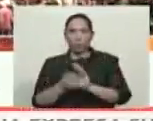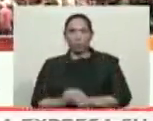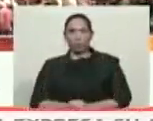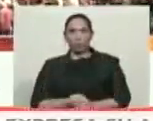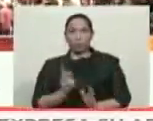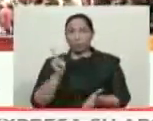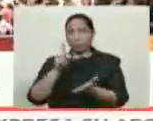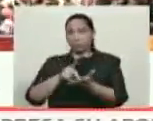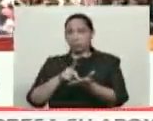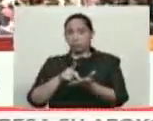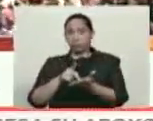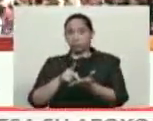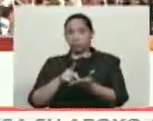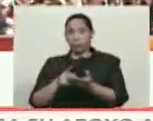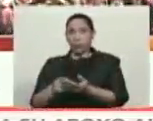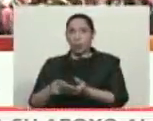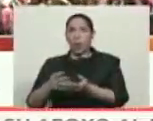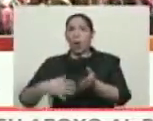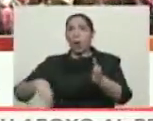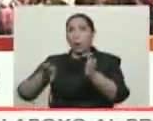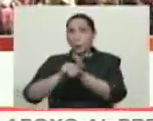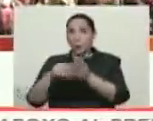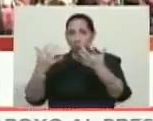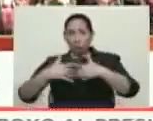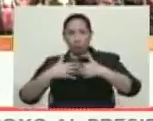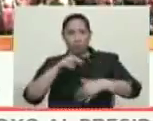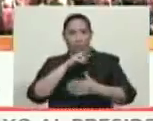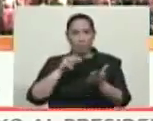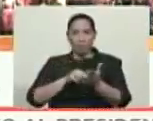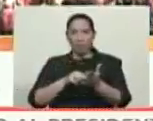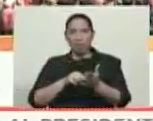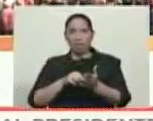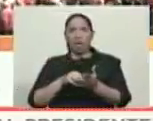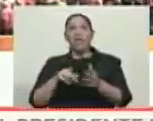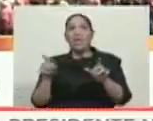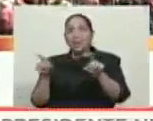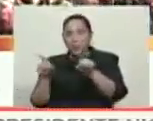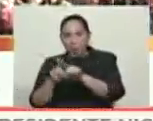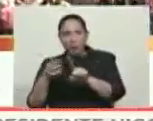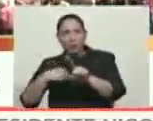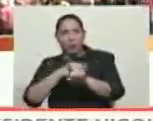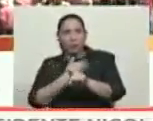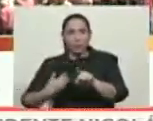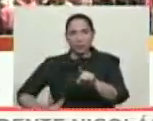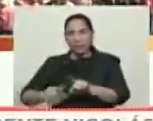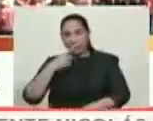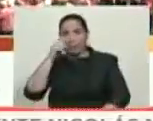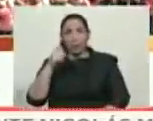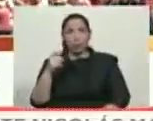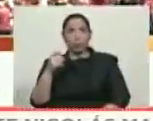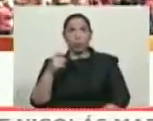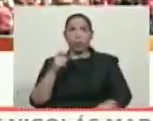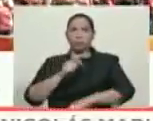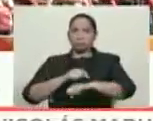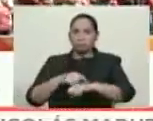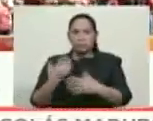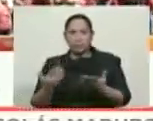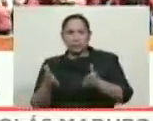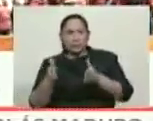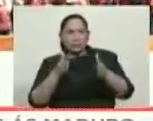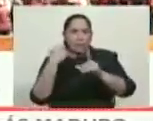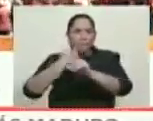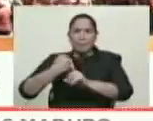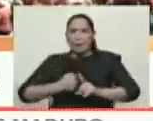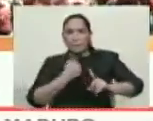llevó a la recuperación de la industria nacional, así está nuestro presidente, minuto a minuto, conduciendo una de las